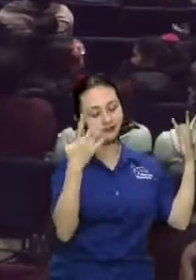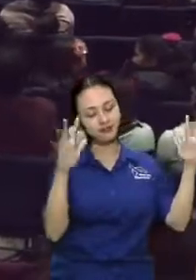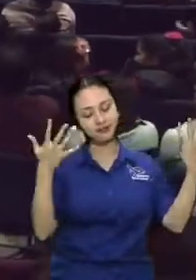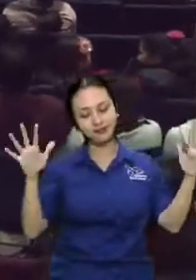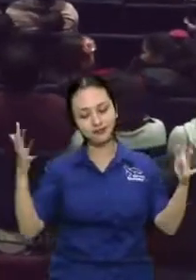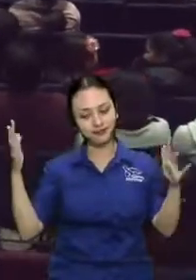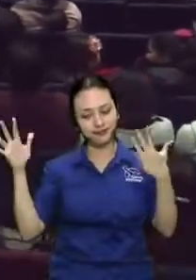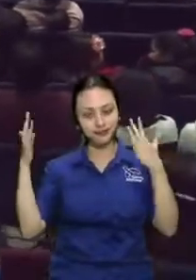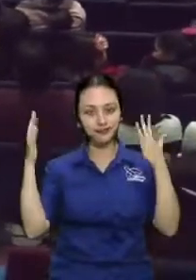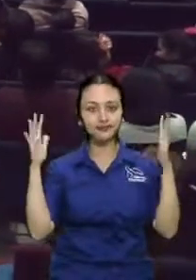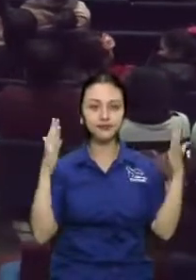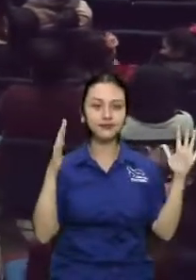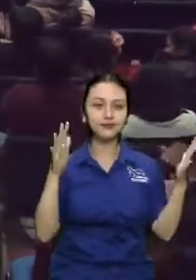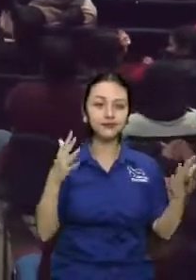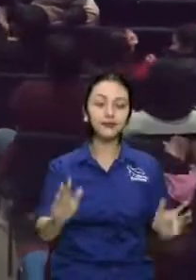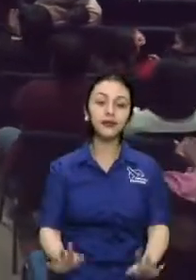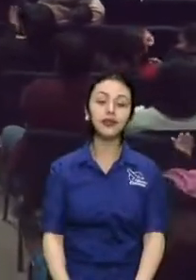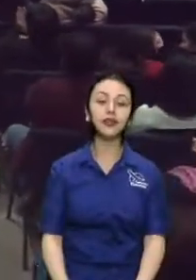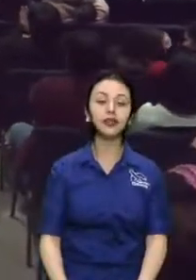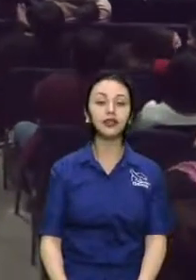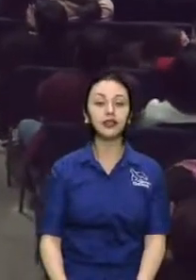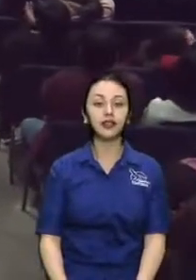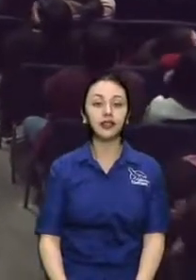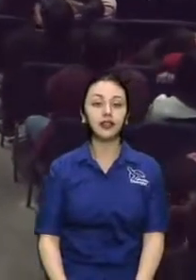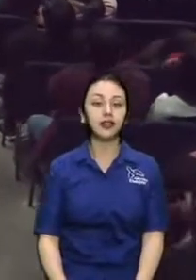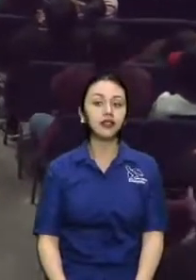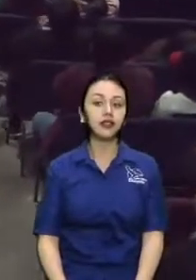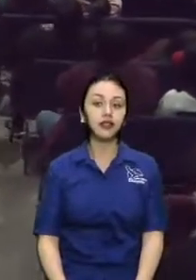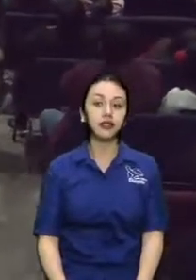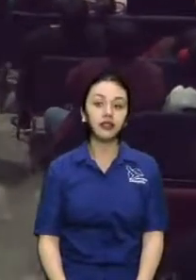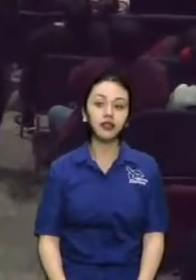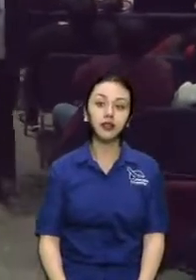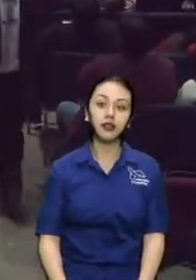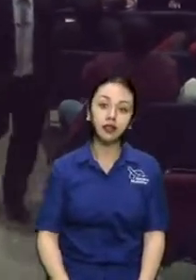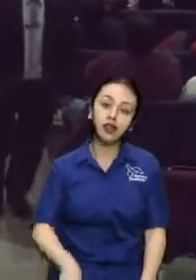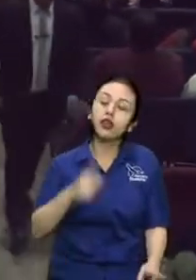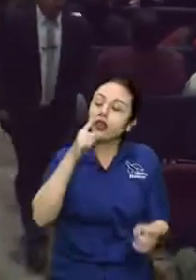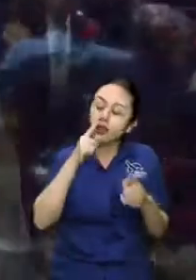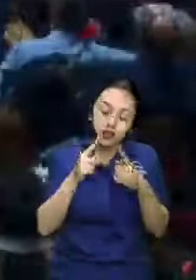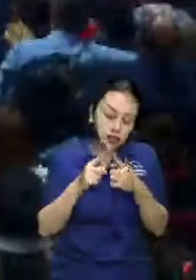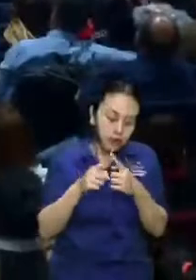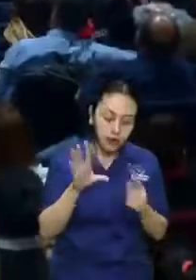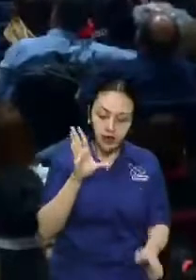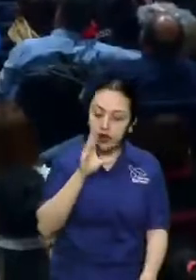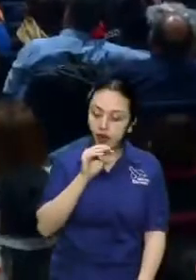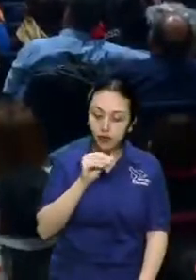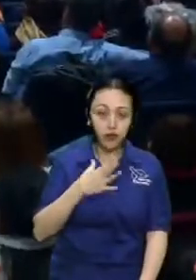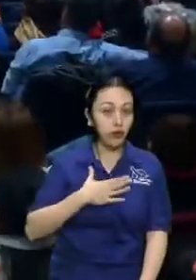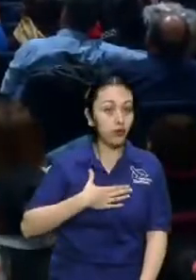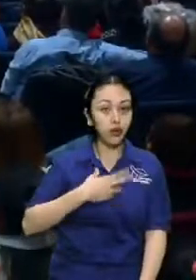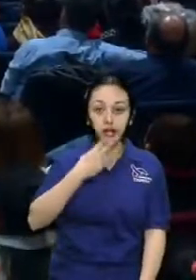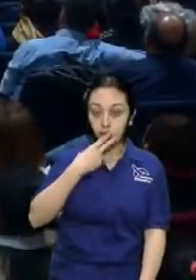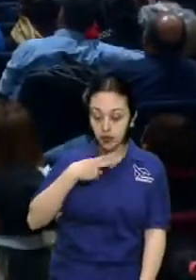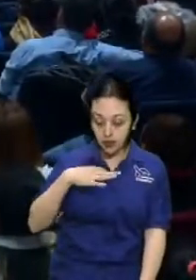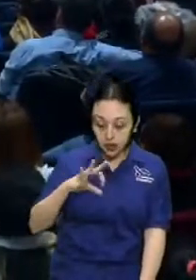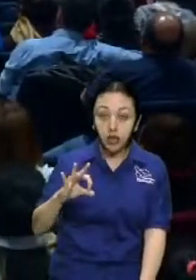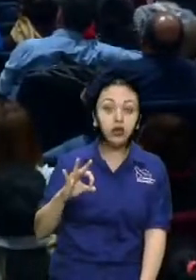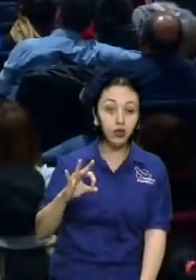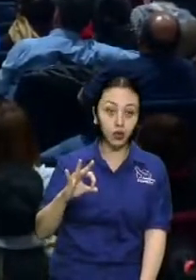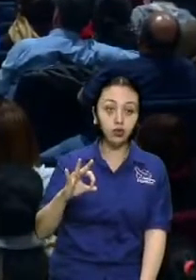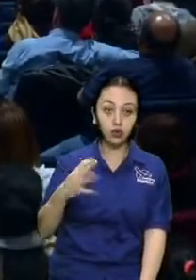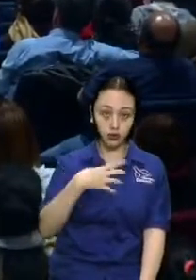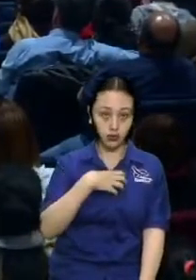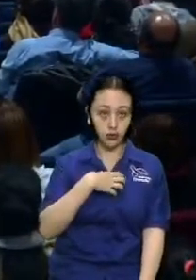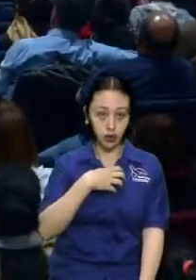Y claro, pues a estas alturas de mis hijos biológicos, solo miro a Sergio que está allá, no sé